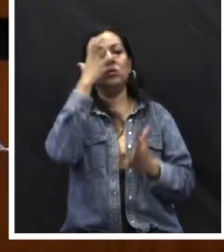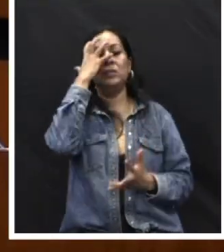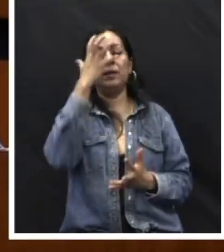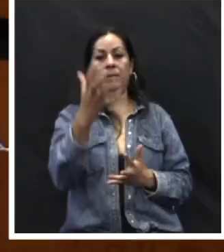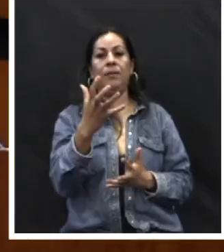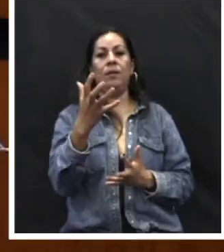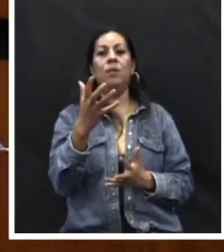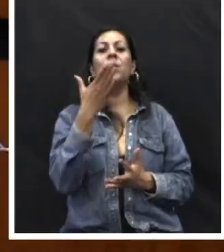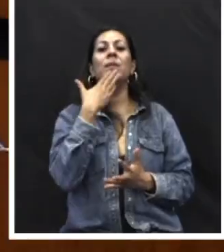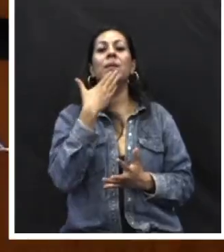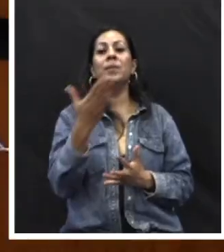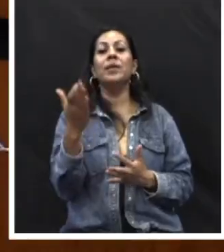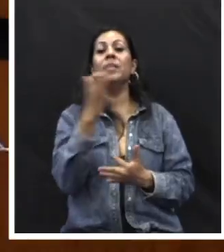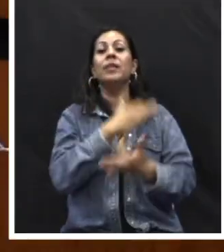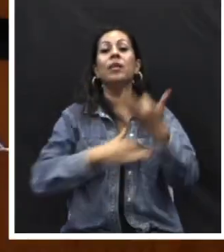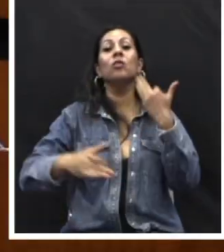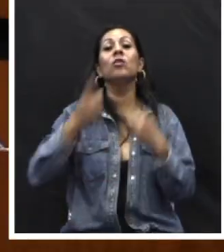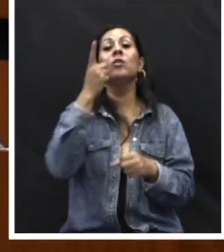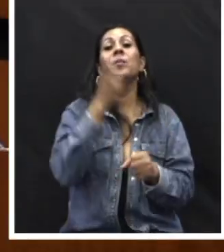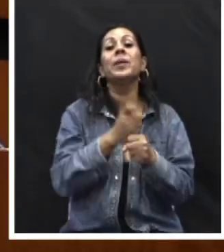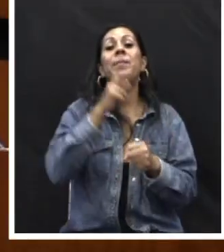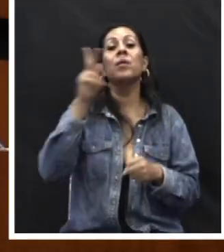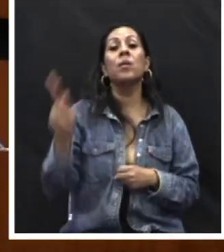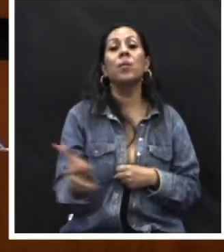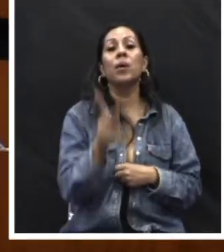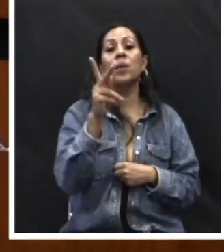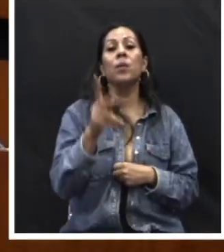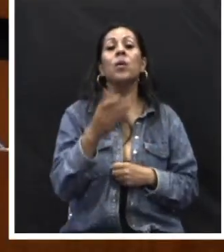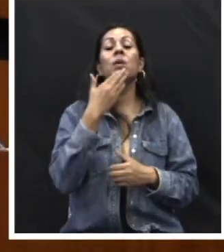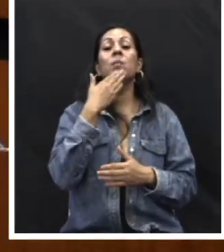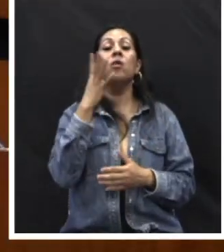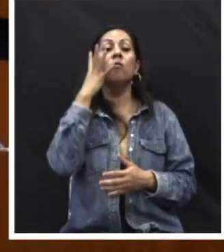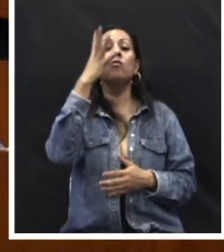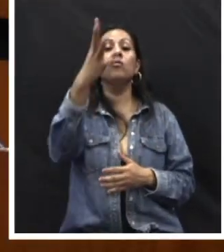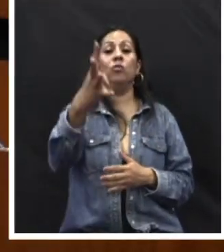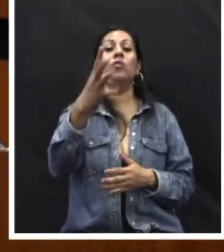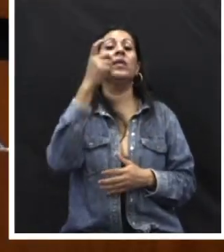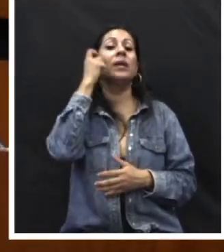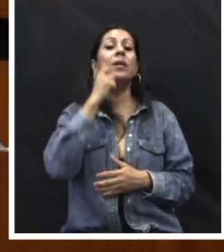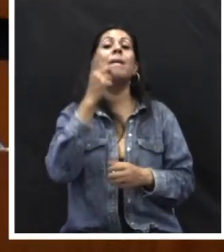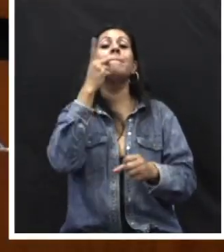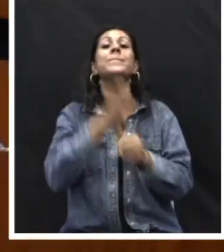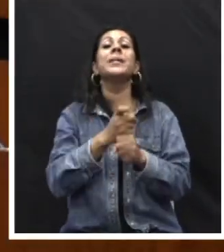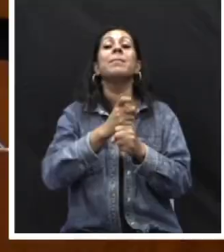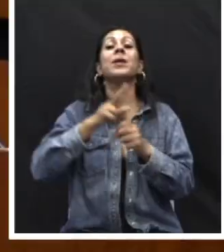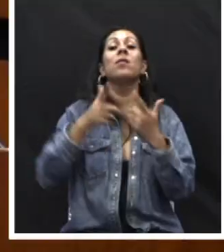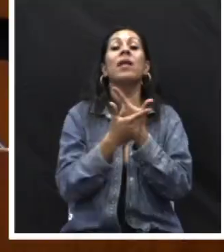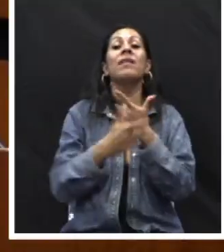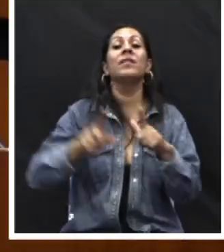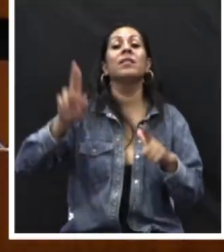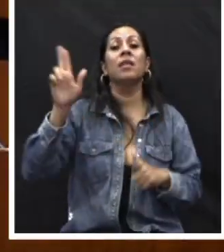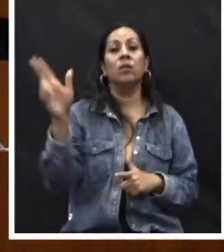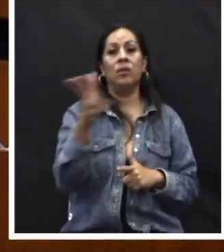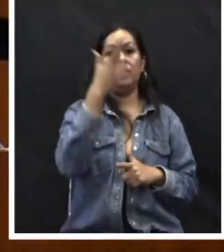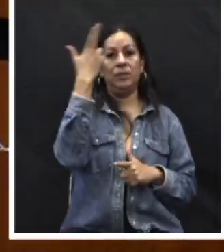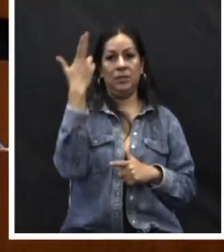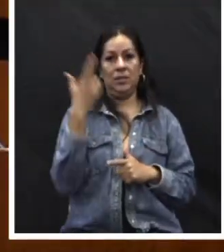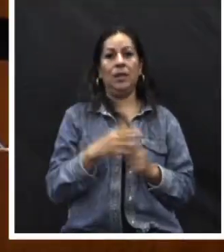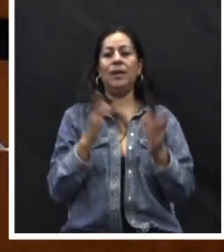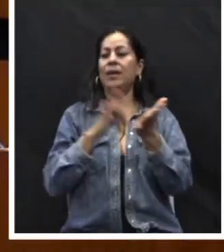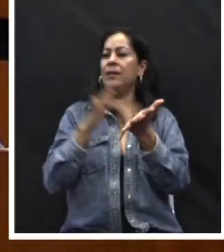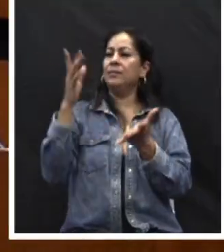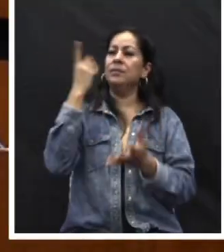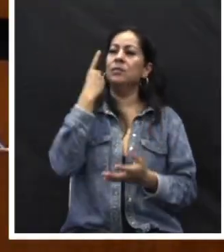firmeza: por el bien de todos, primero el pueblo, y por el futuro de Guerrero, primero la libertad universitaria.